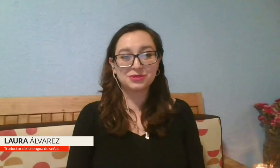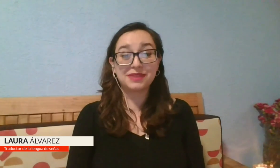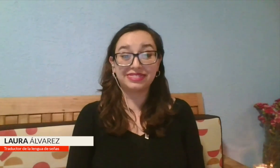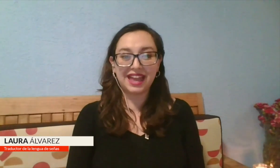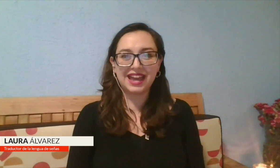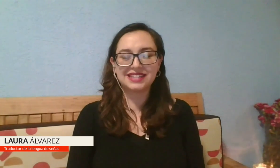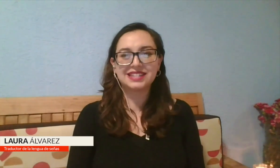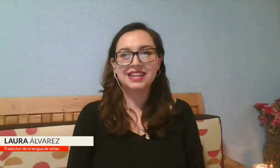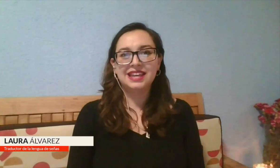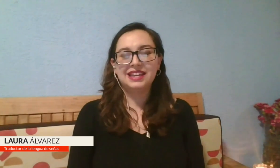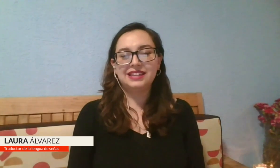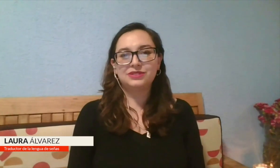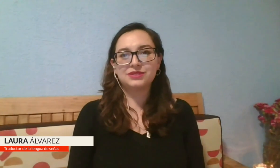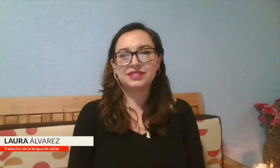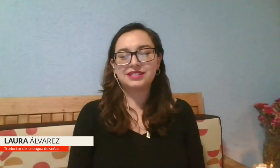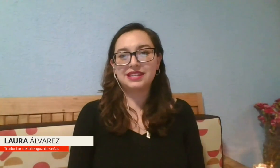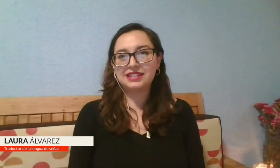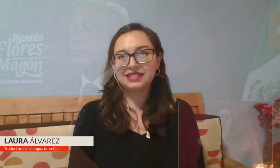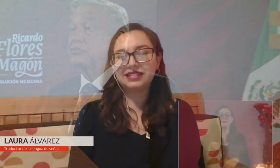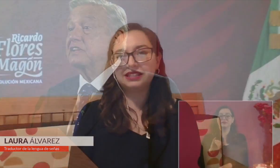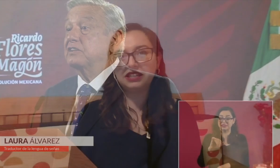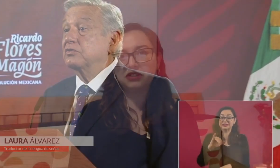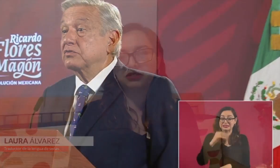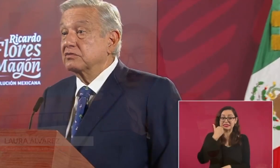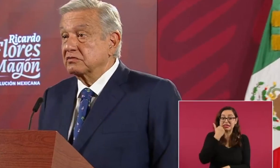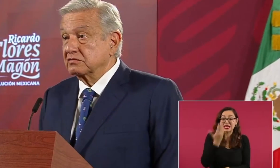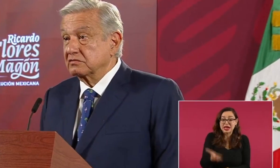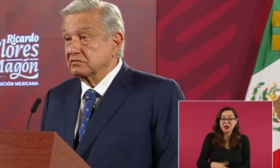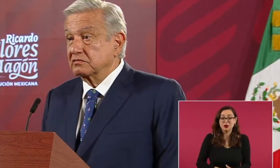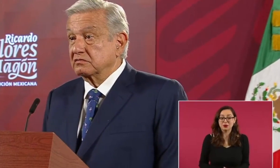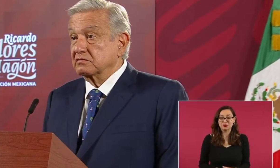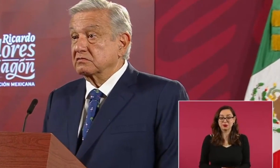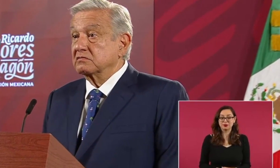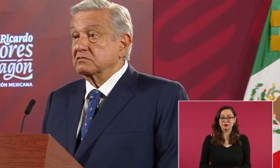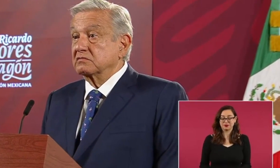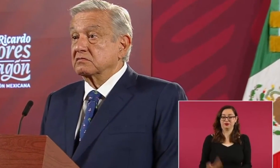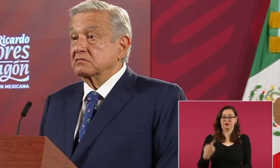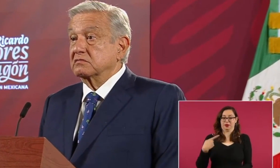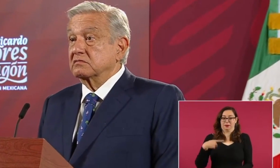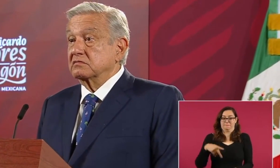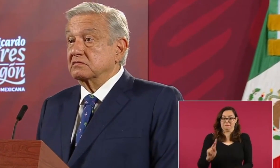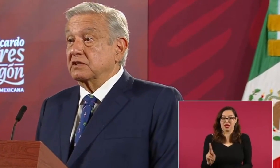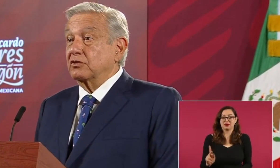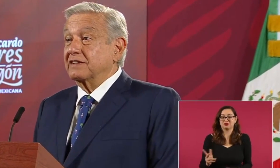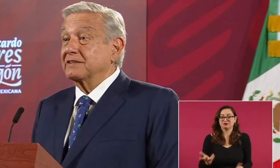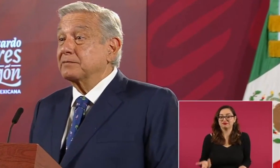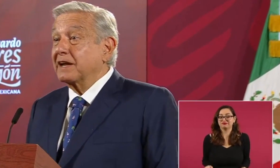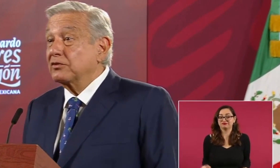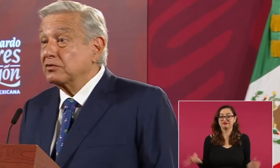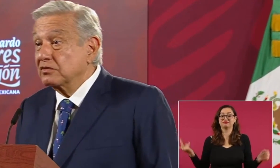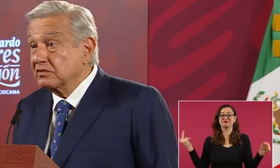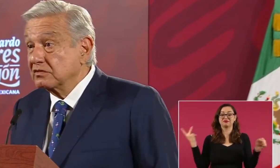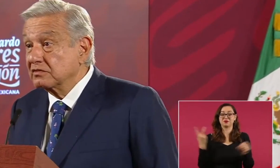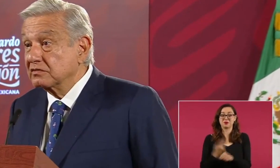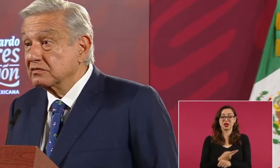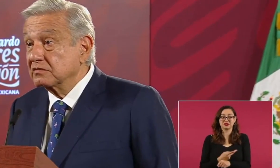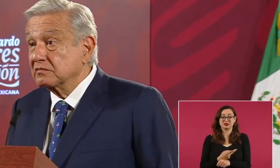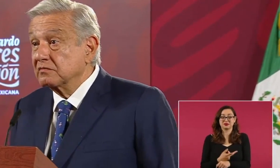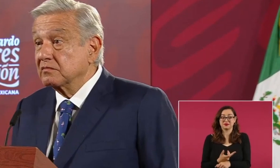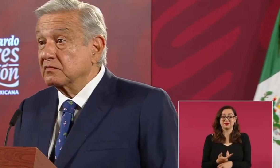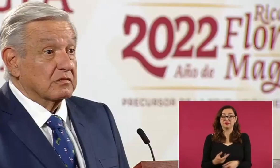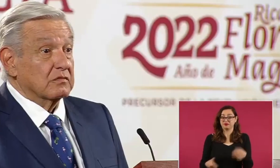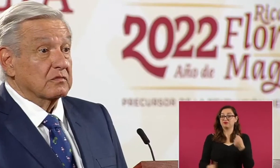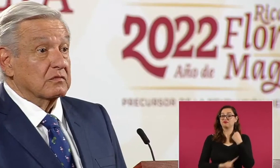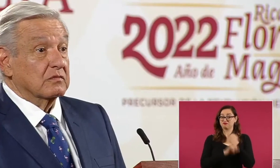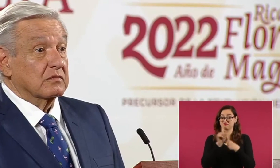sus ventajas. Entonces, en ese sentido, sí he recapacitado de que realmente el día tiene